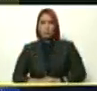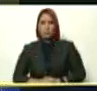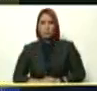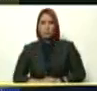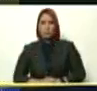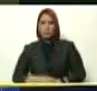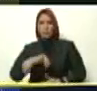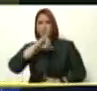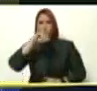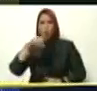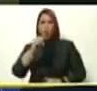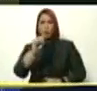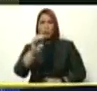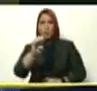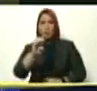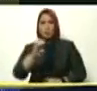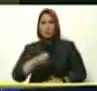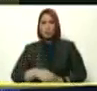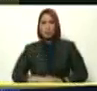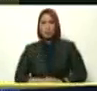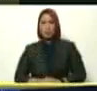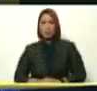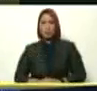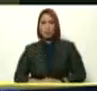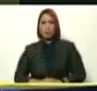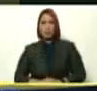José Brito,